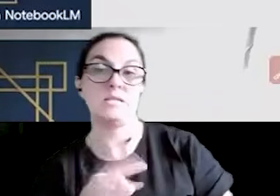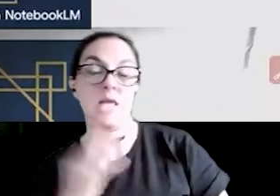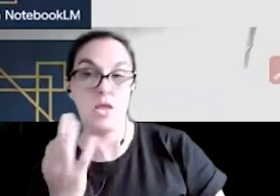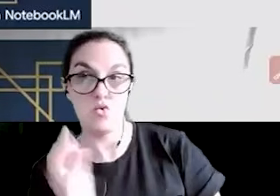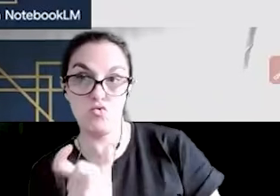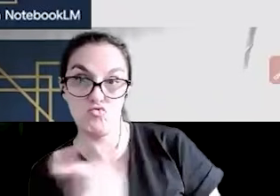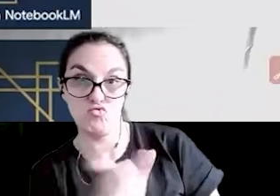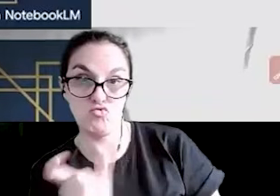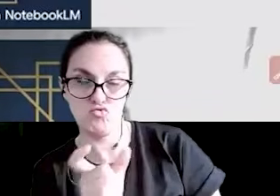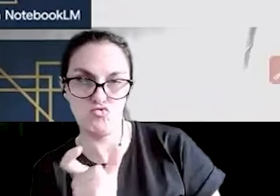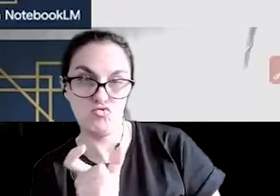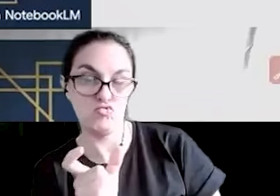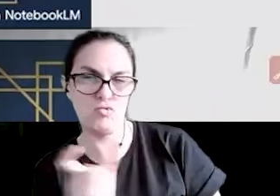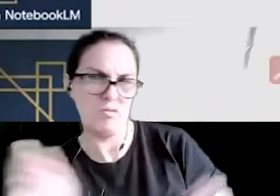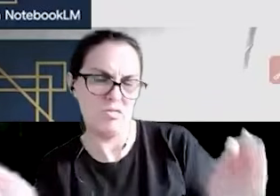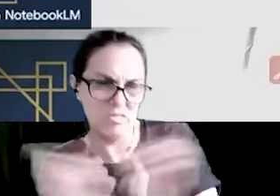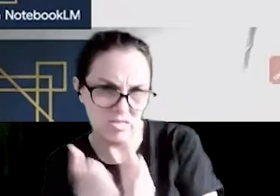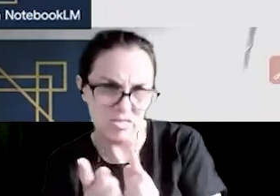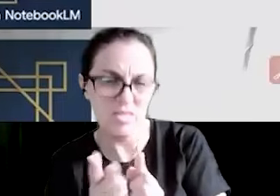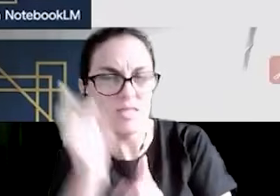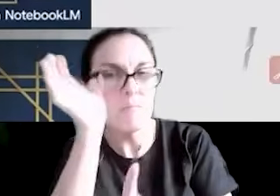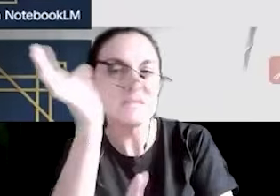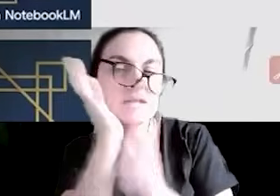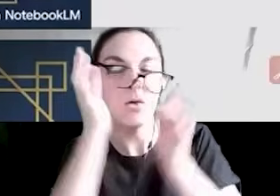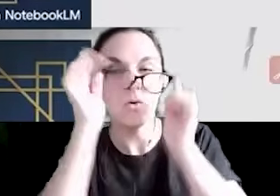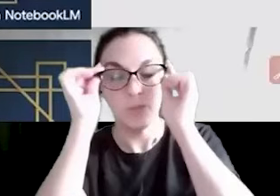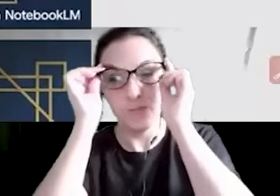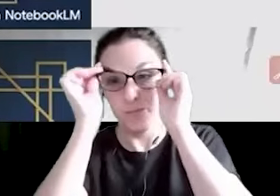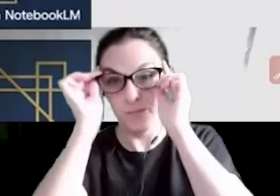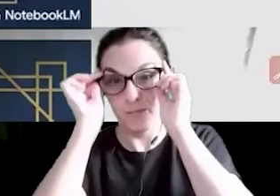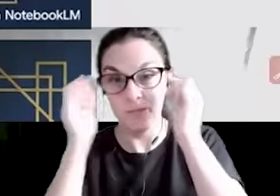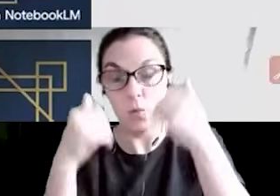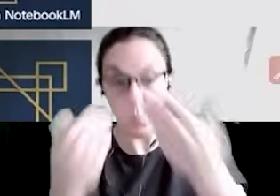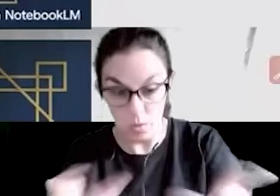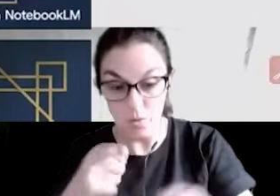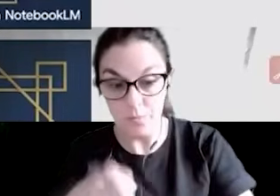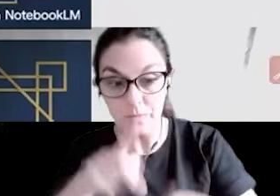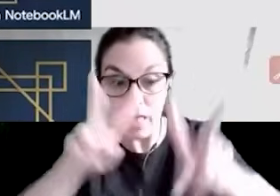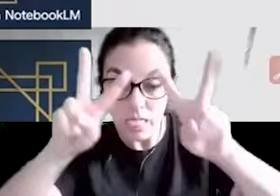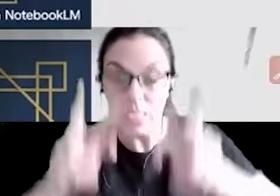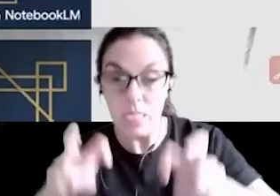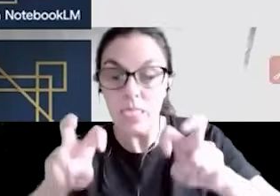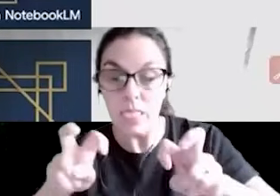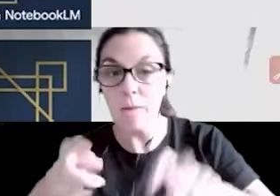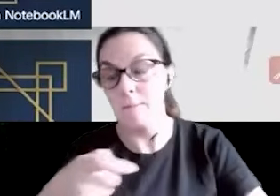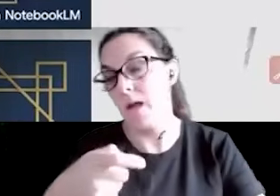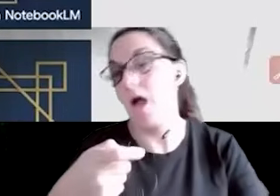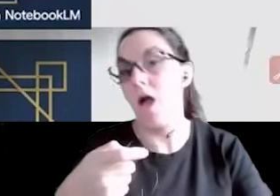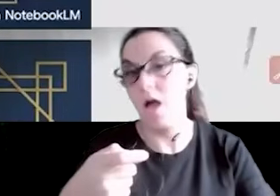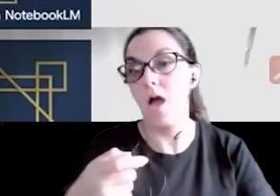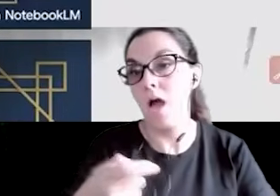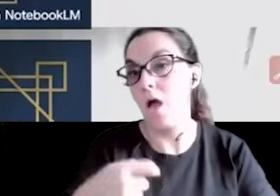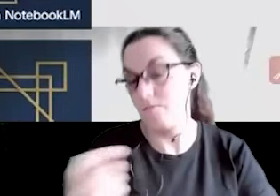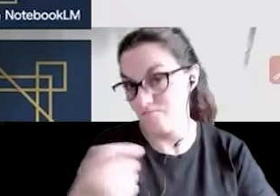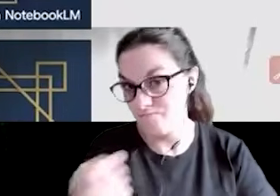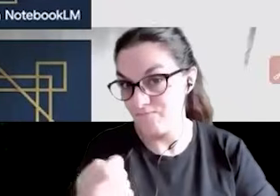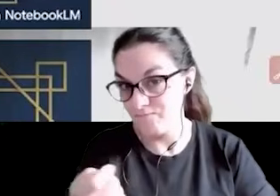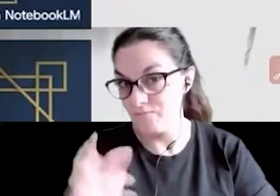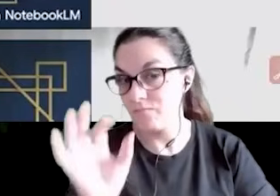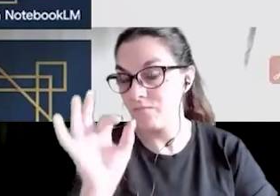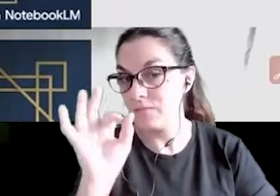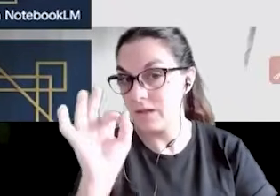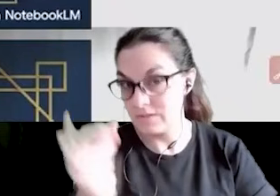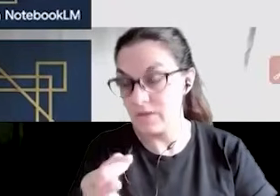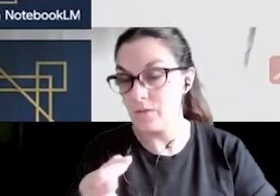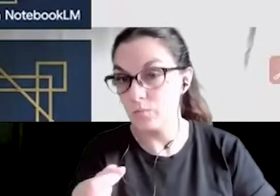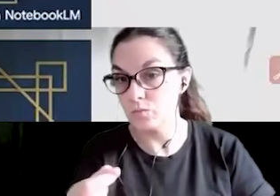más importante que vemos. Así que en materia de seguridad social tenemos que tener presente que para todos los conceptos de seguridad social